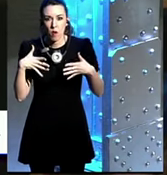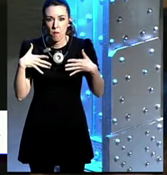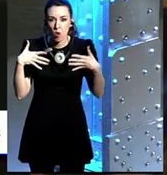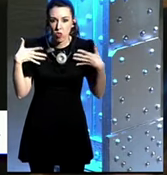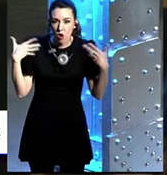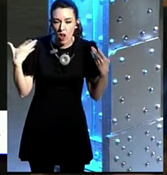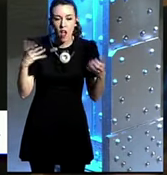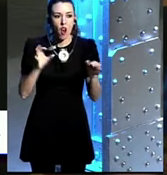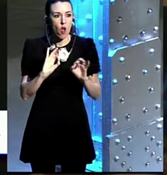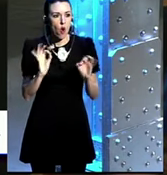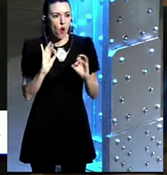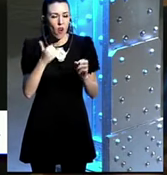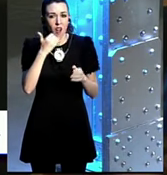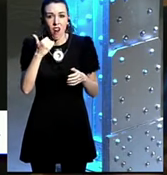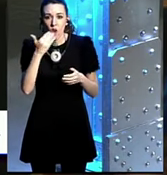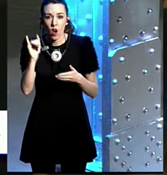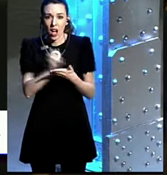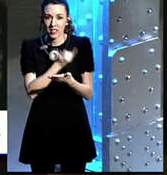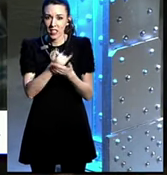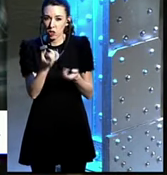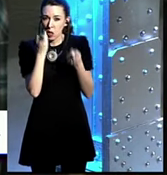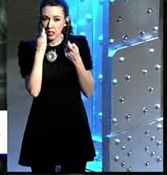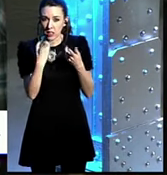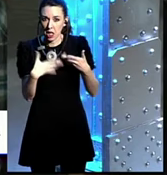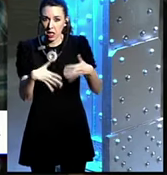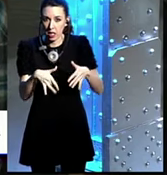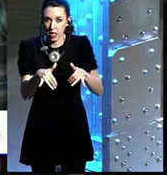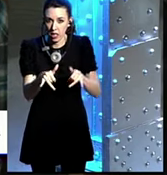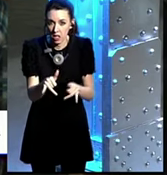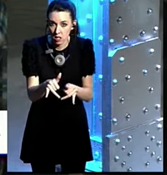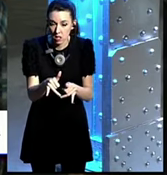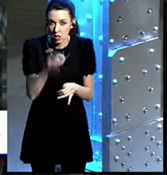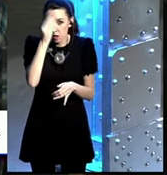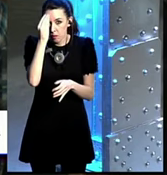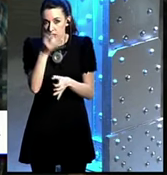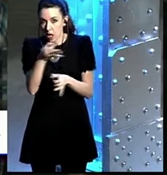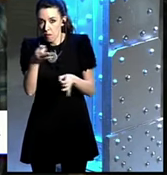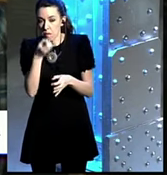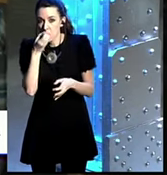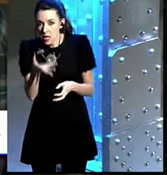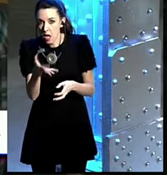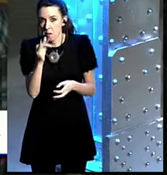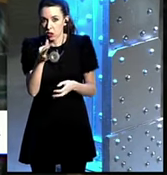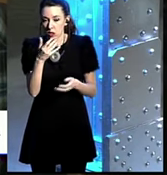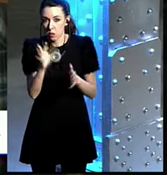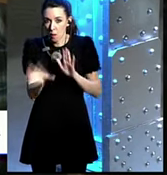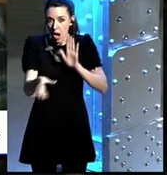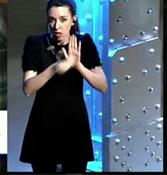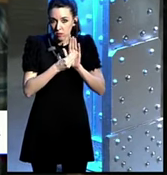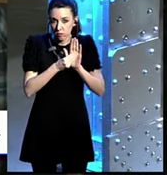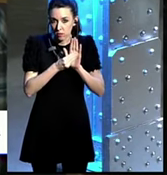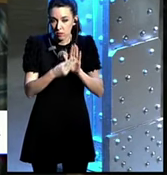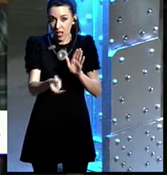o ninguna asignatura que nos enseñe. ¿Crees que sería correcto, que sería bueno introducirla y que